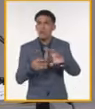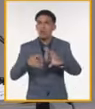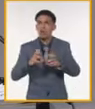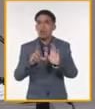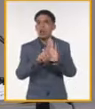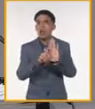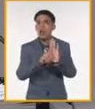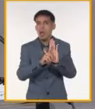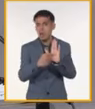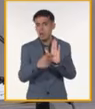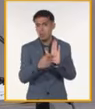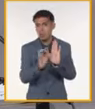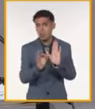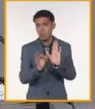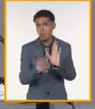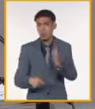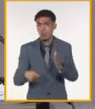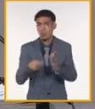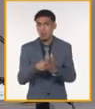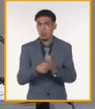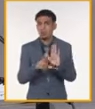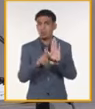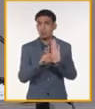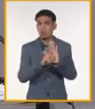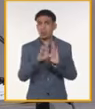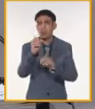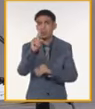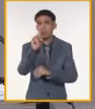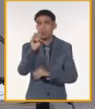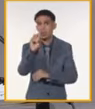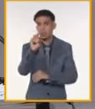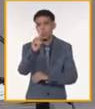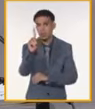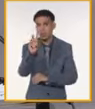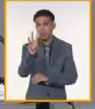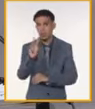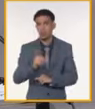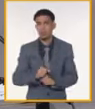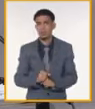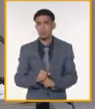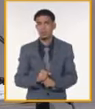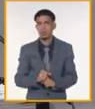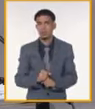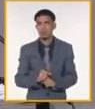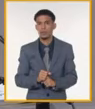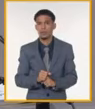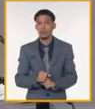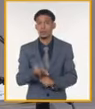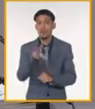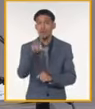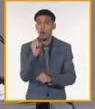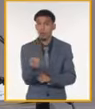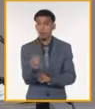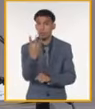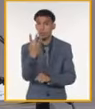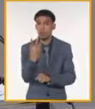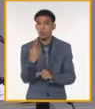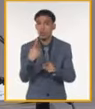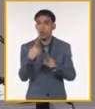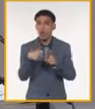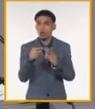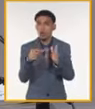de la vigente ley tributaria la ley 113 hemos incorporado también una adecuación